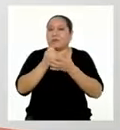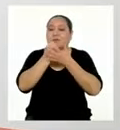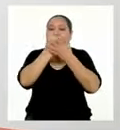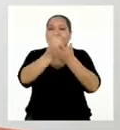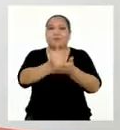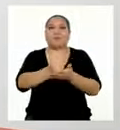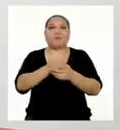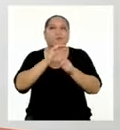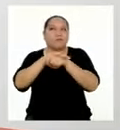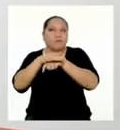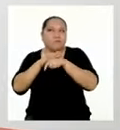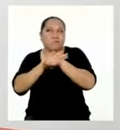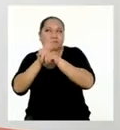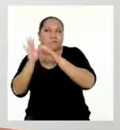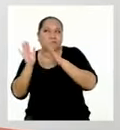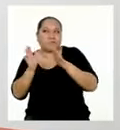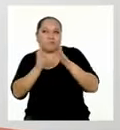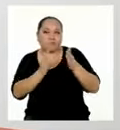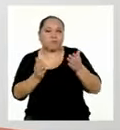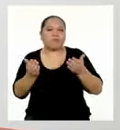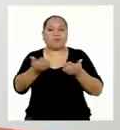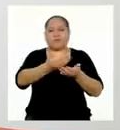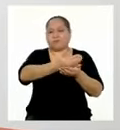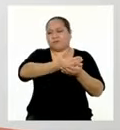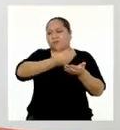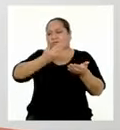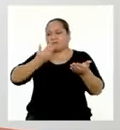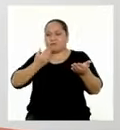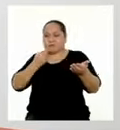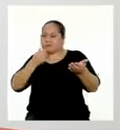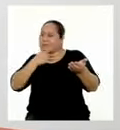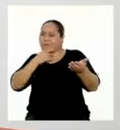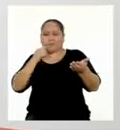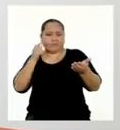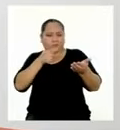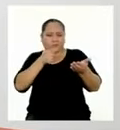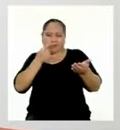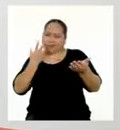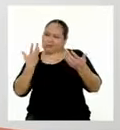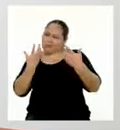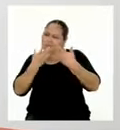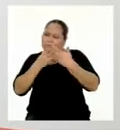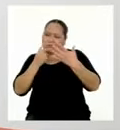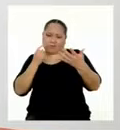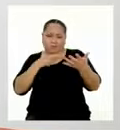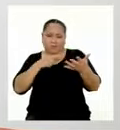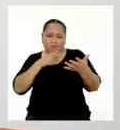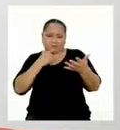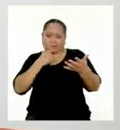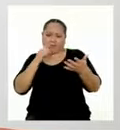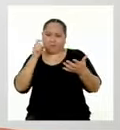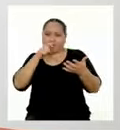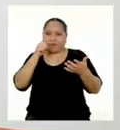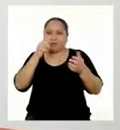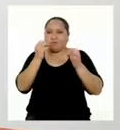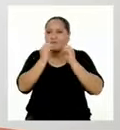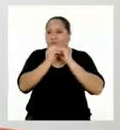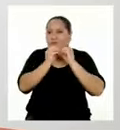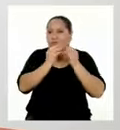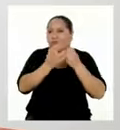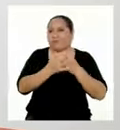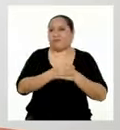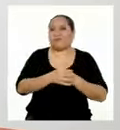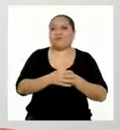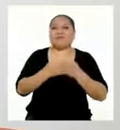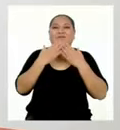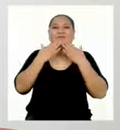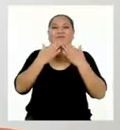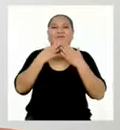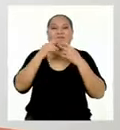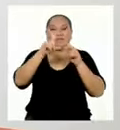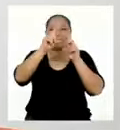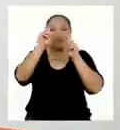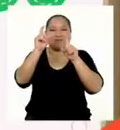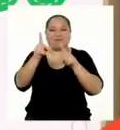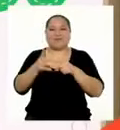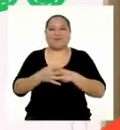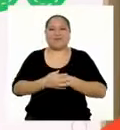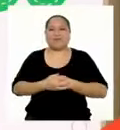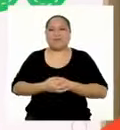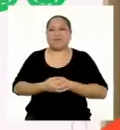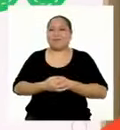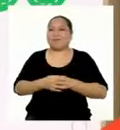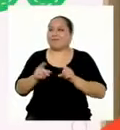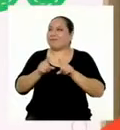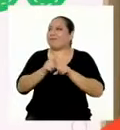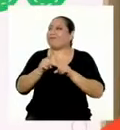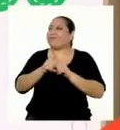a la etapa de planificación de nuevo, porque quizá existe algo que corregir. Muchas gracias por tu